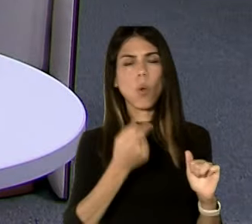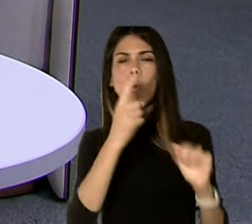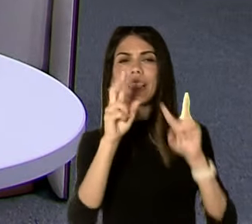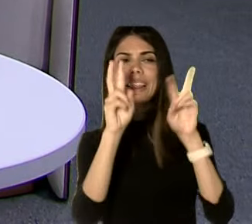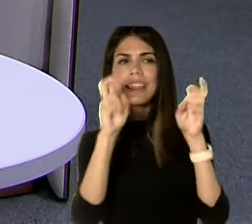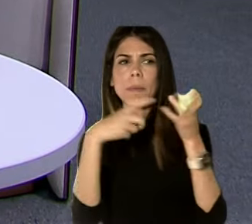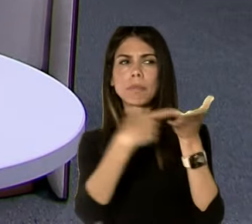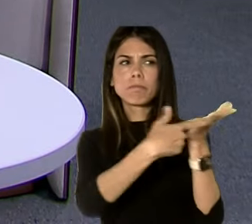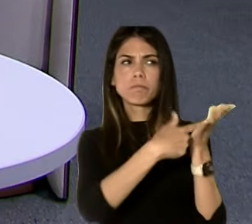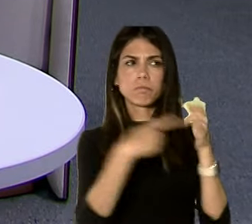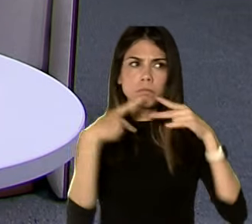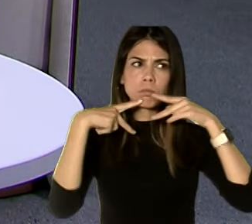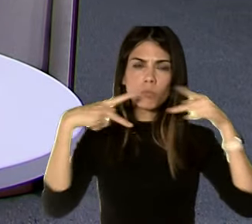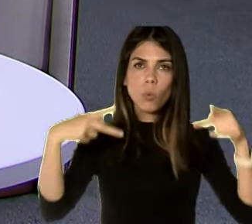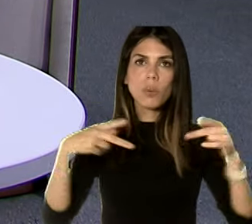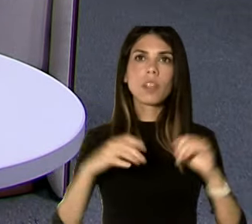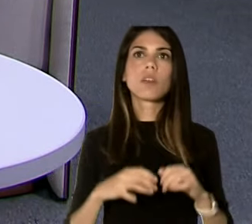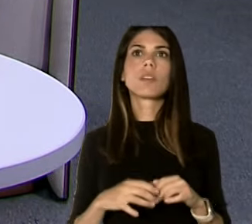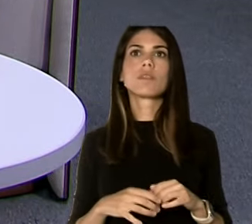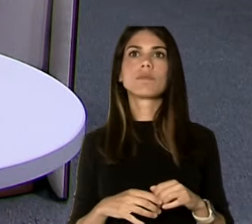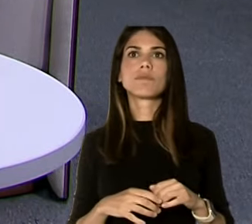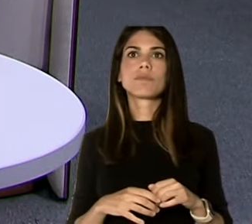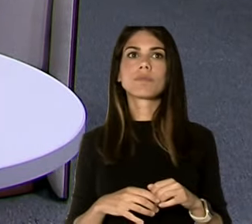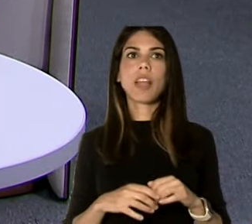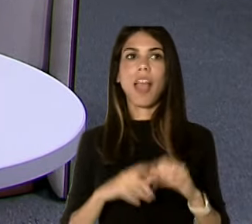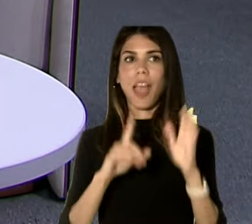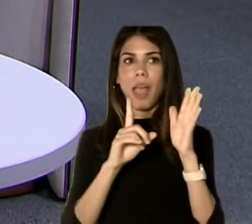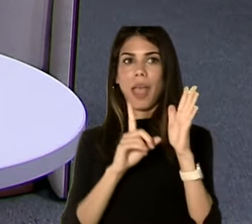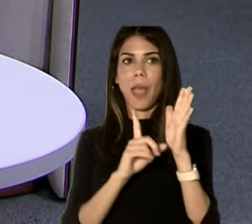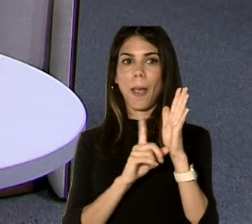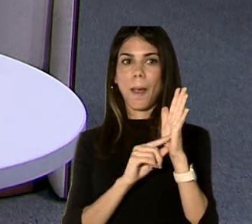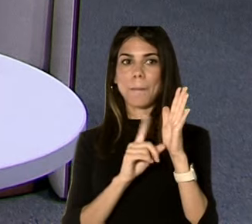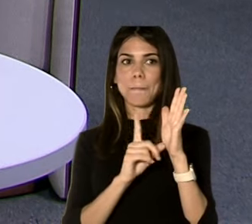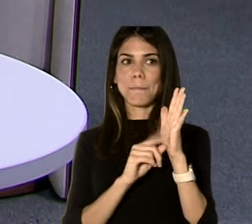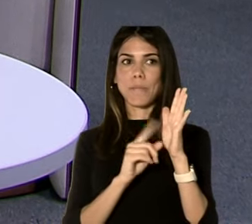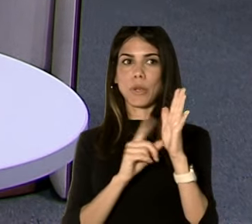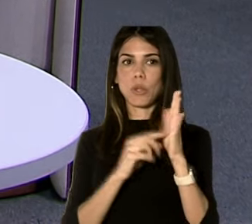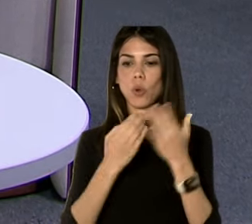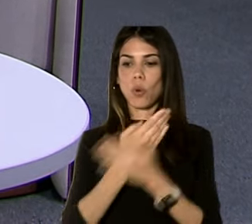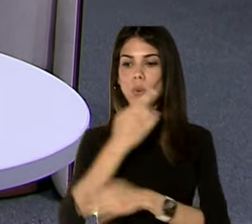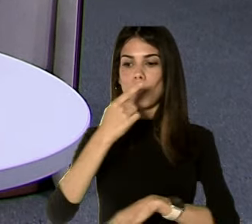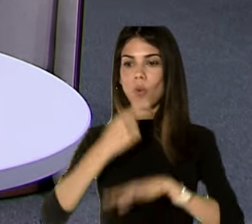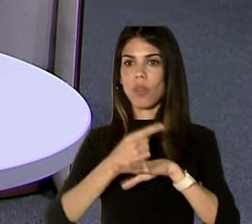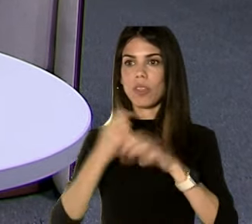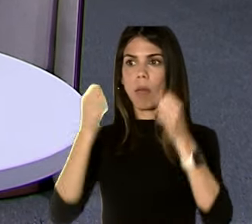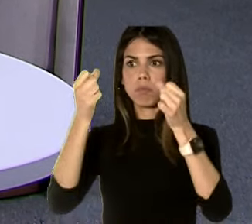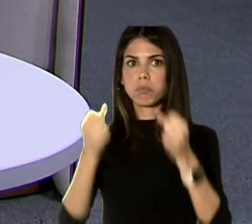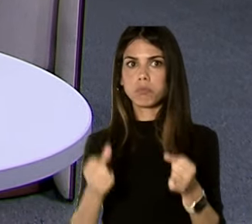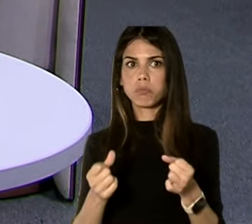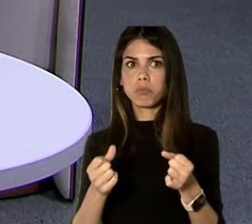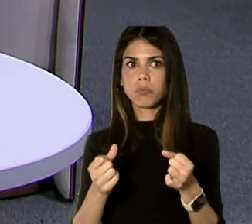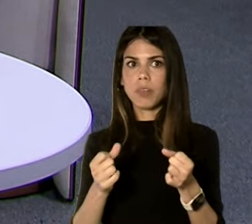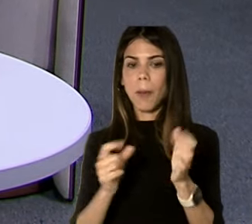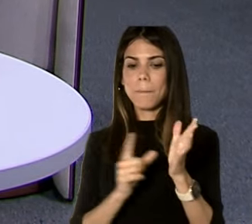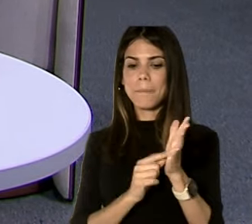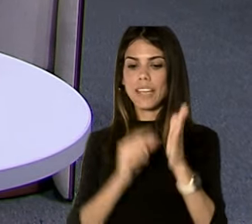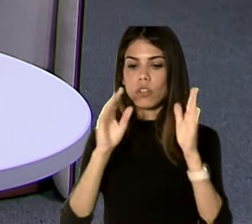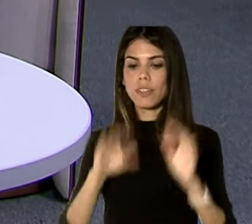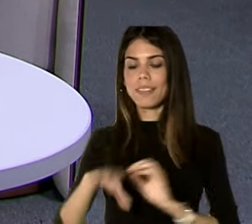ha discutido públicamente y es una publicación del diario nuevo día de de la periodista eh